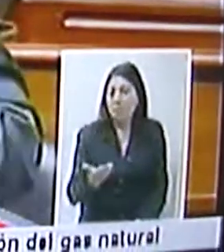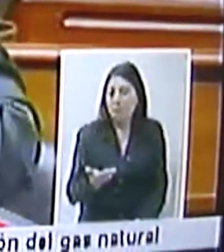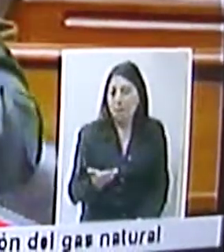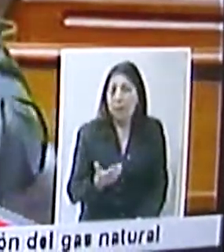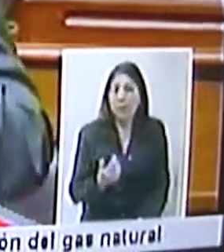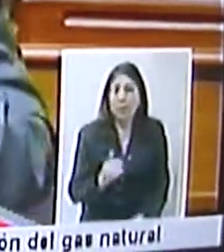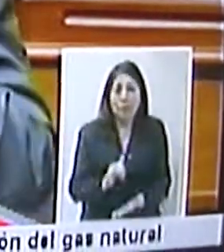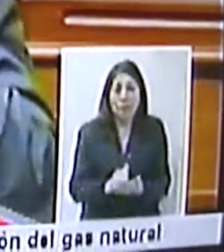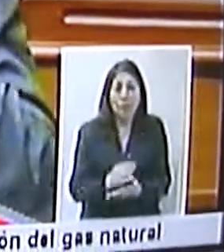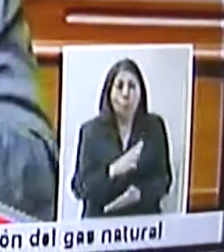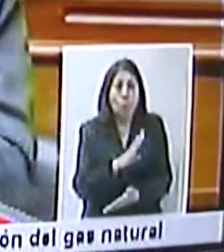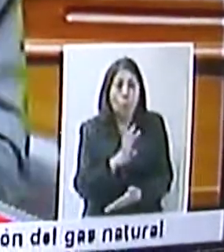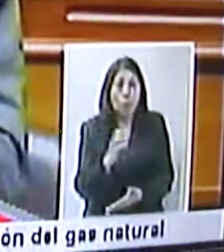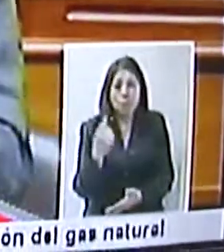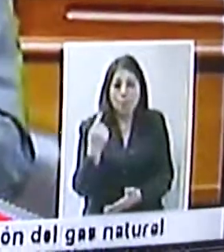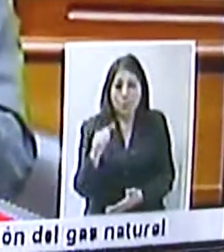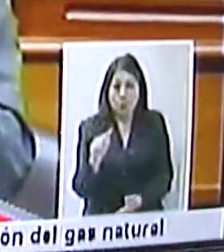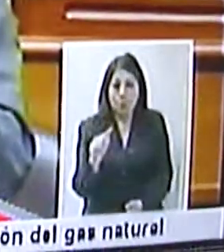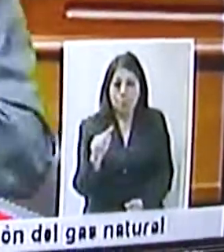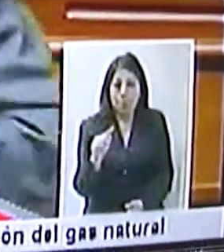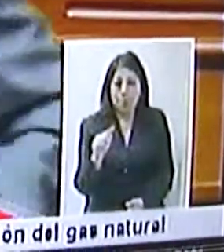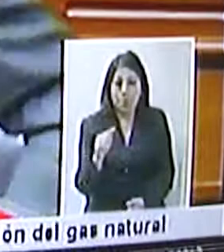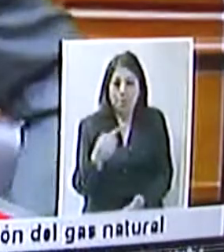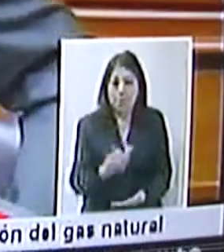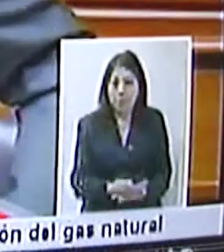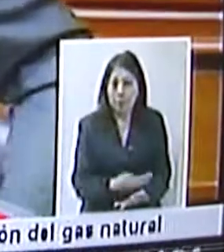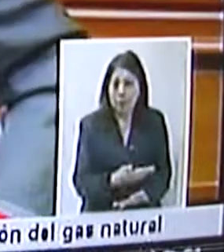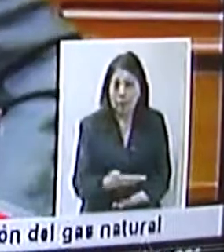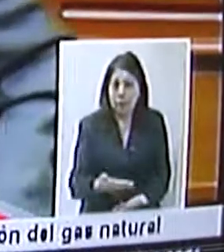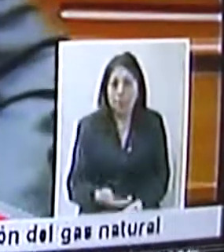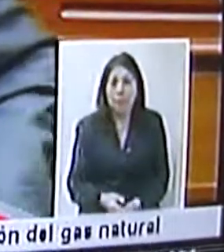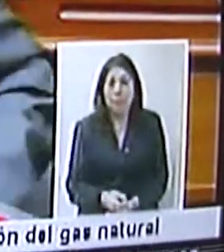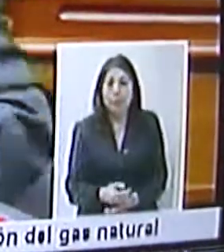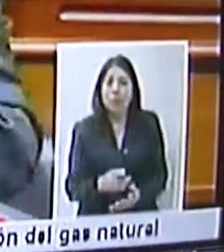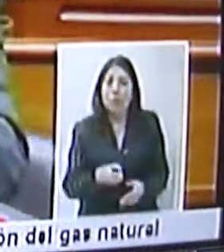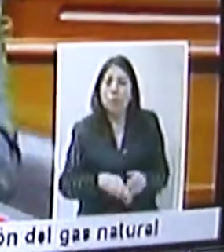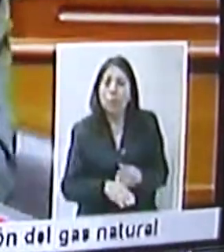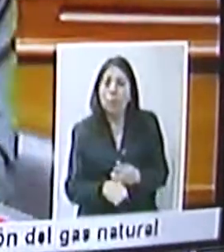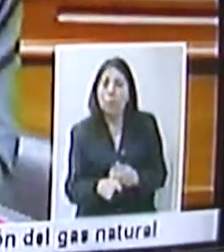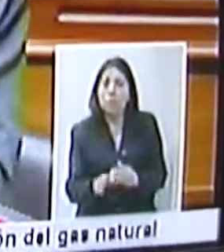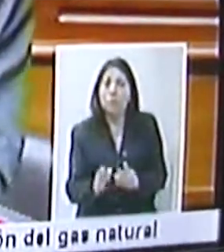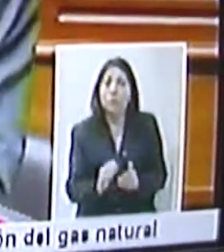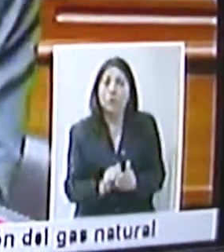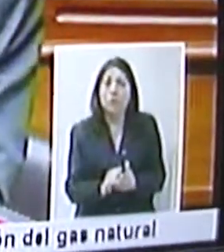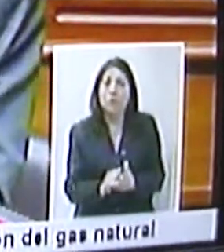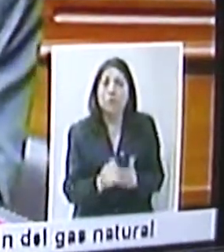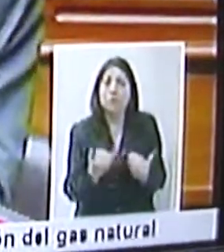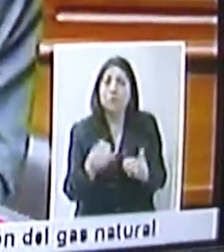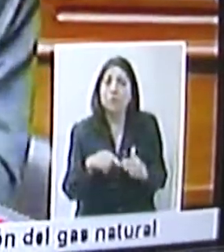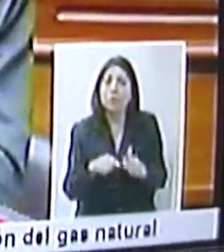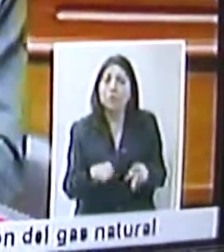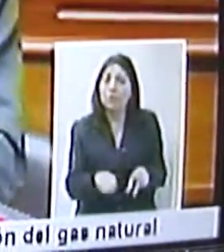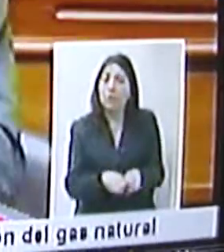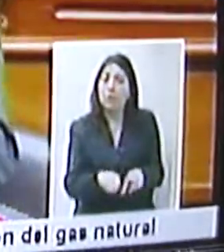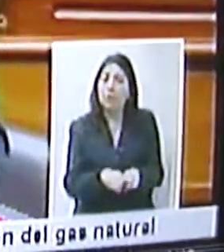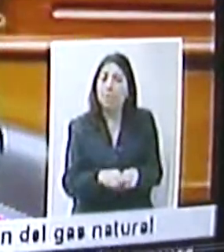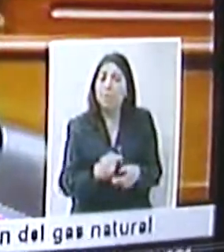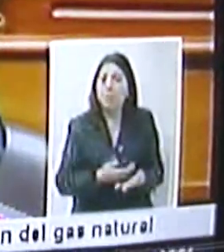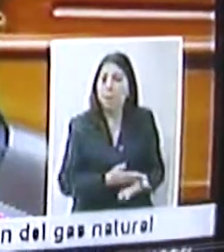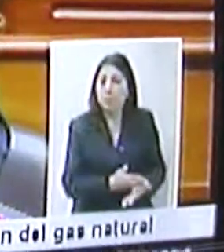en vez de que esos 400 millones se destinen a los ductos costeros, ese fondo también se